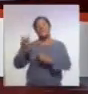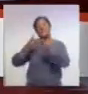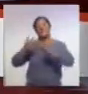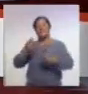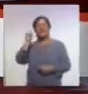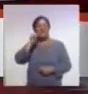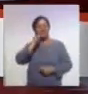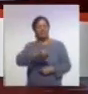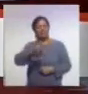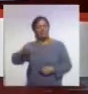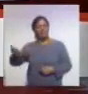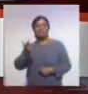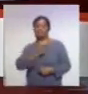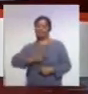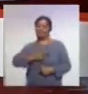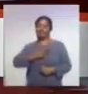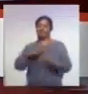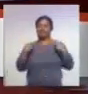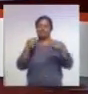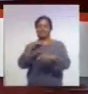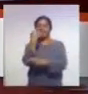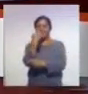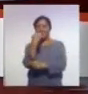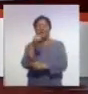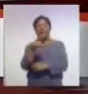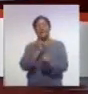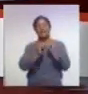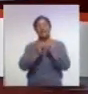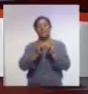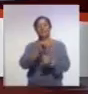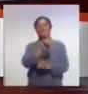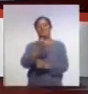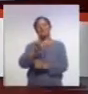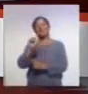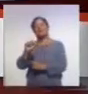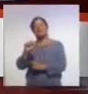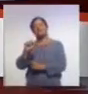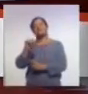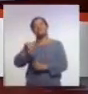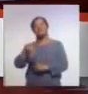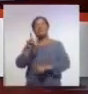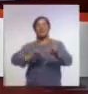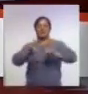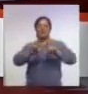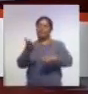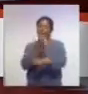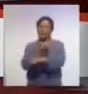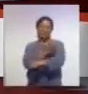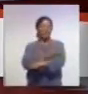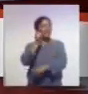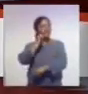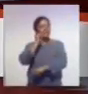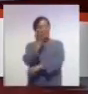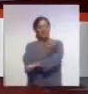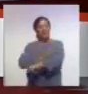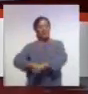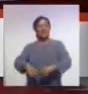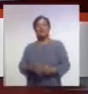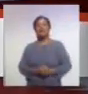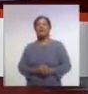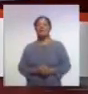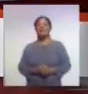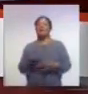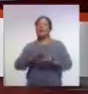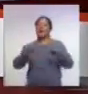siempre con muchísimo gusto a la maestra Miroslava Amador, quien es intérprete en lengua de señas mexicana. Ella nos acompaña como cada tarde en la